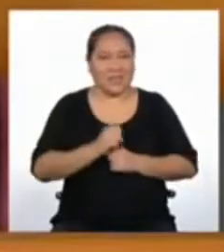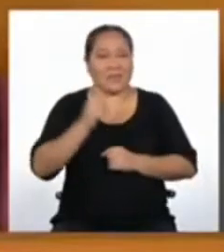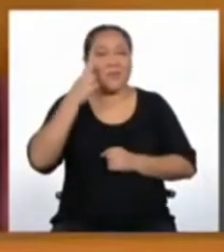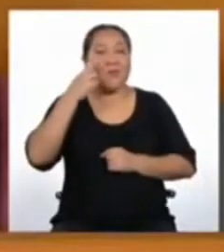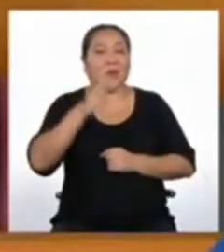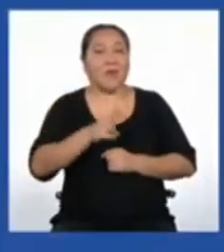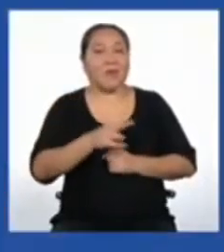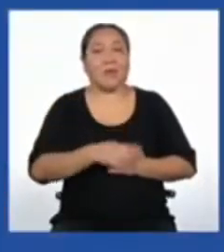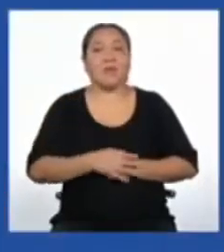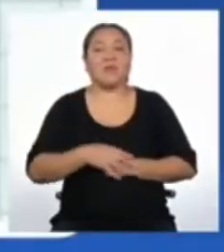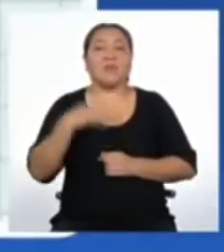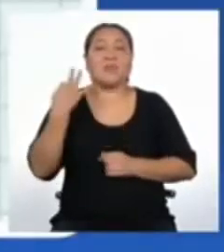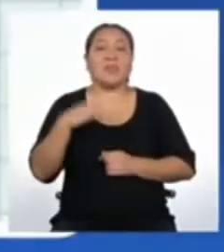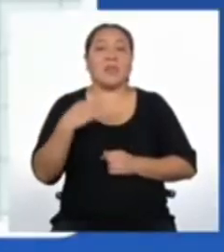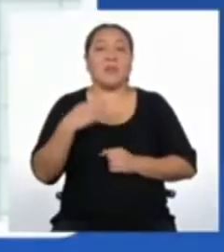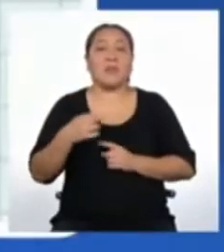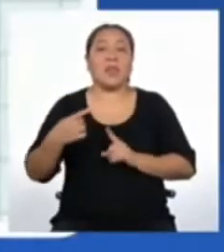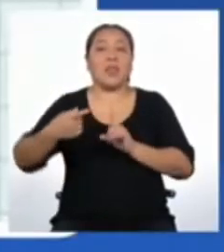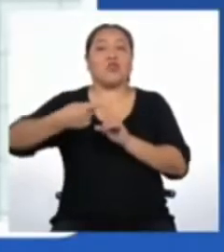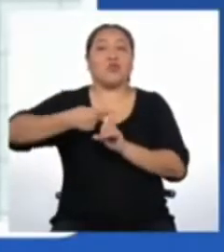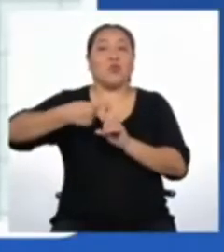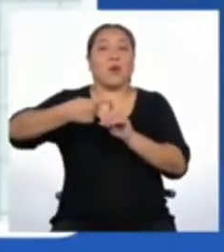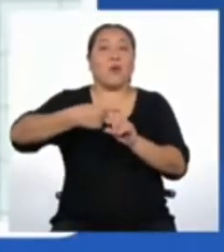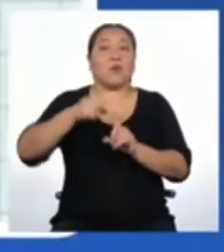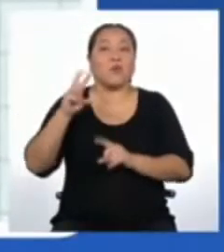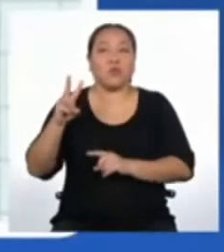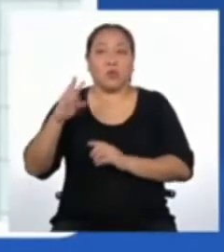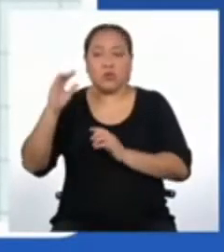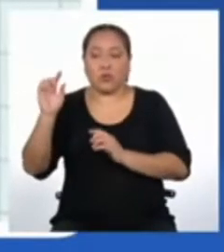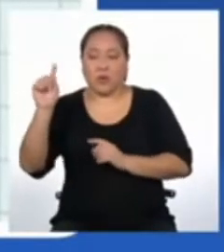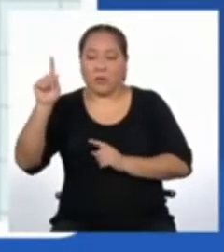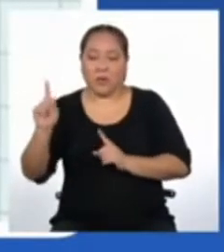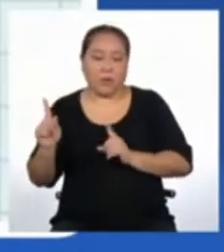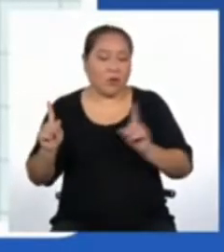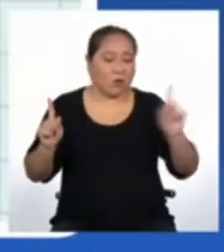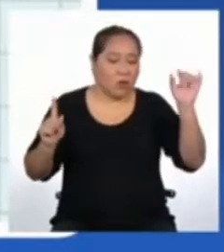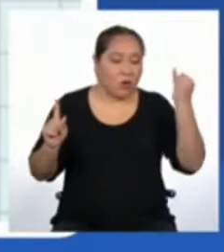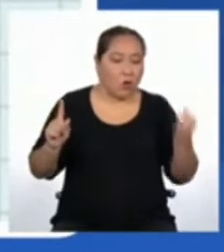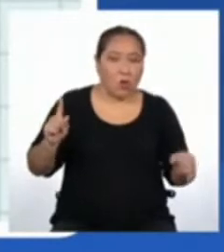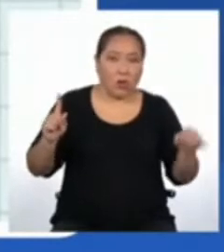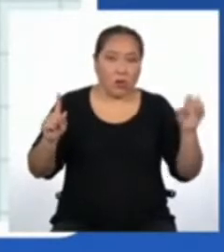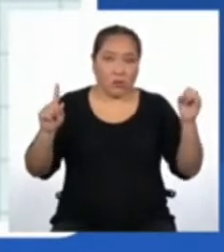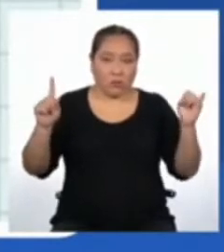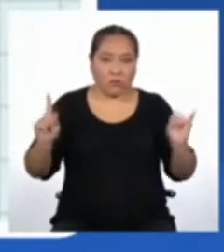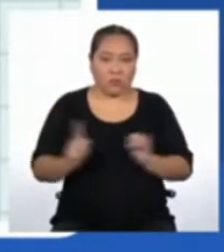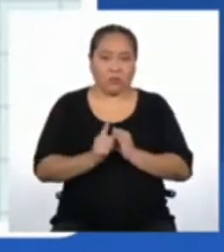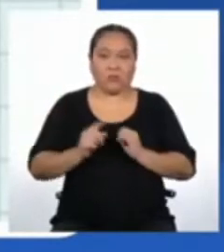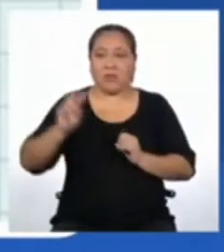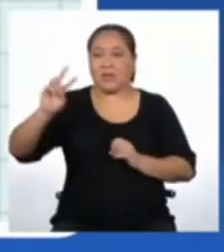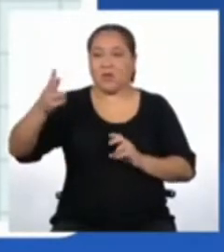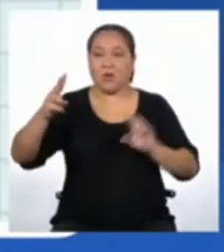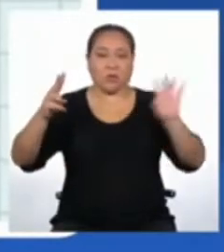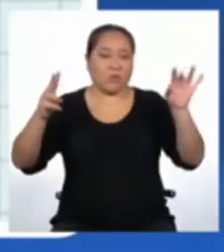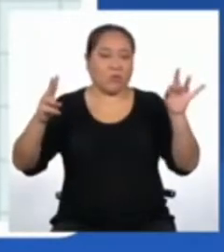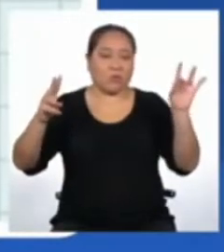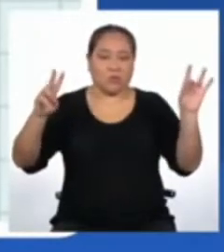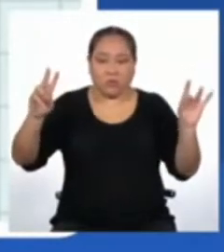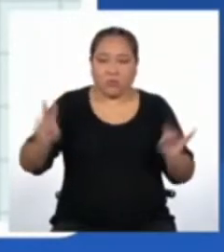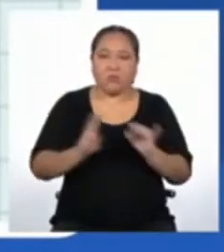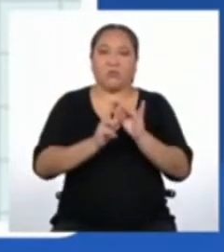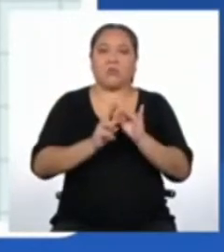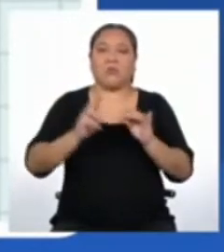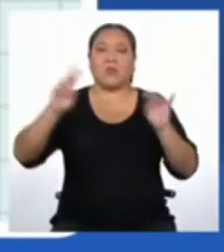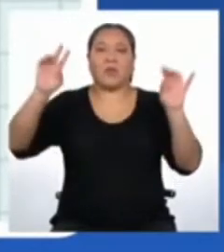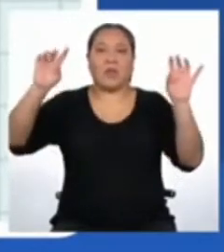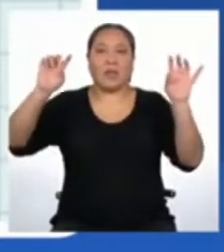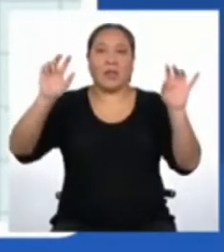damos cuenta que siempre sumamos en pareja el primero con el último, el segundo con el séptimo